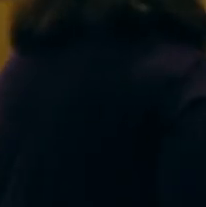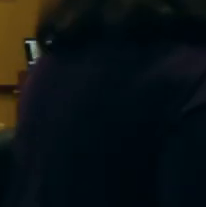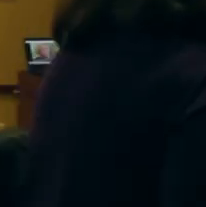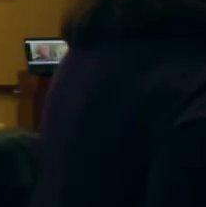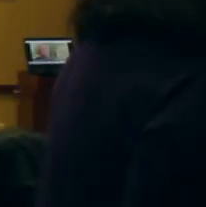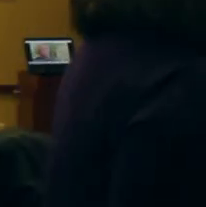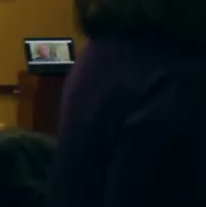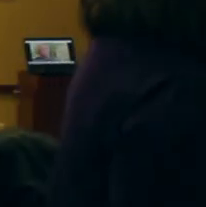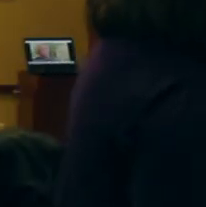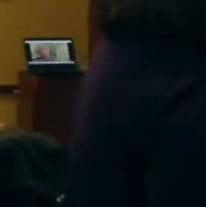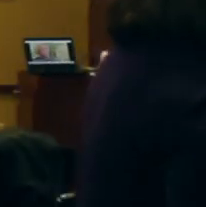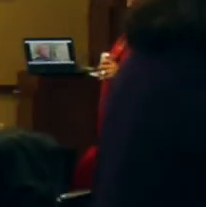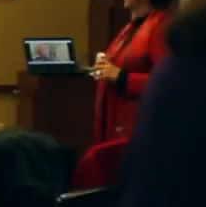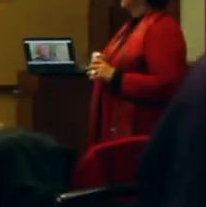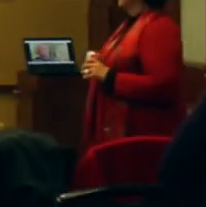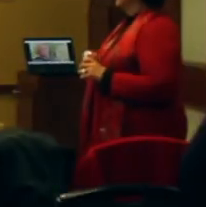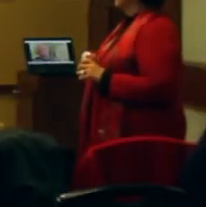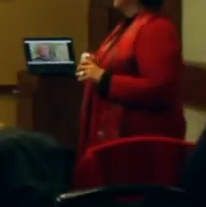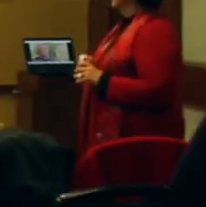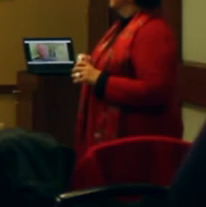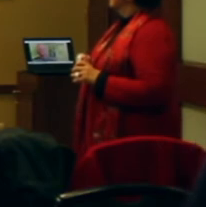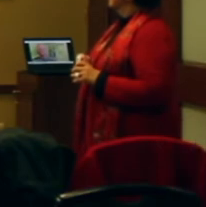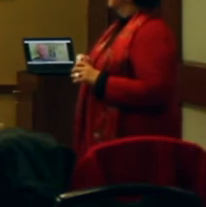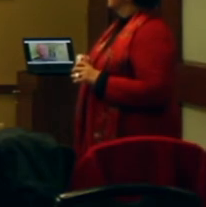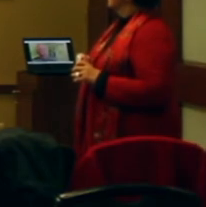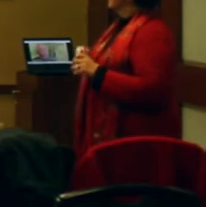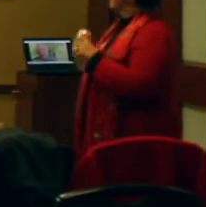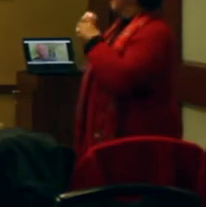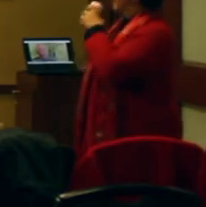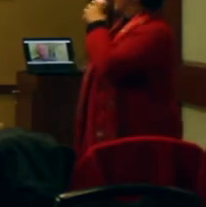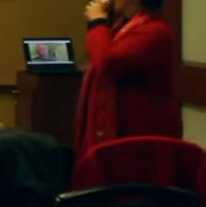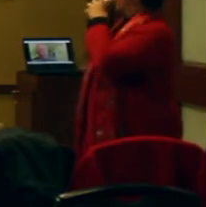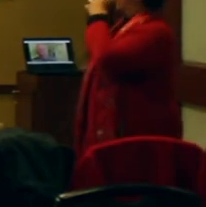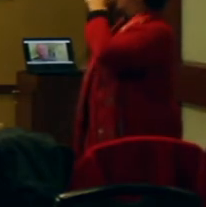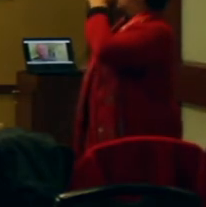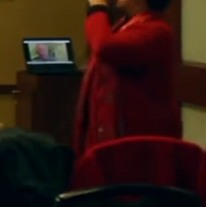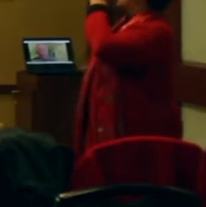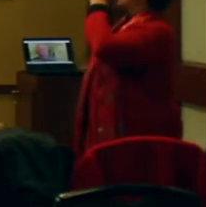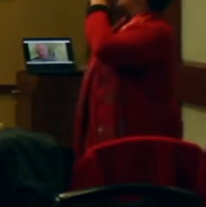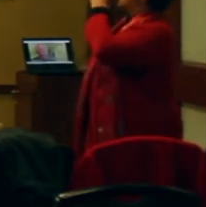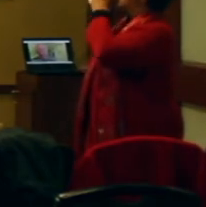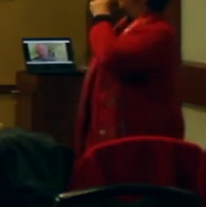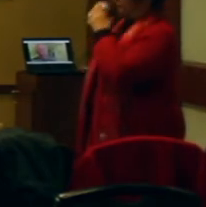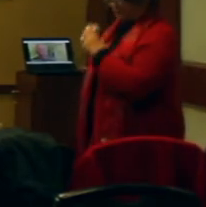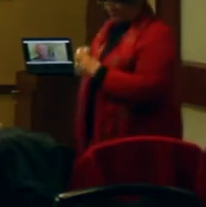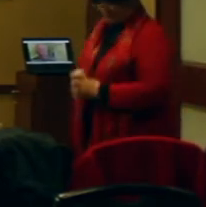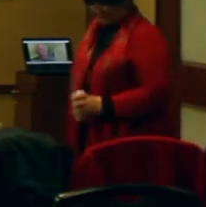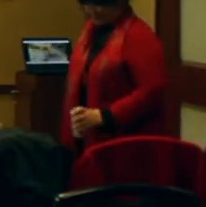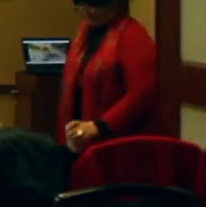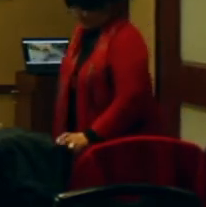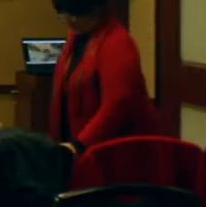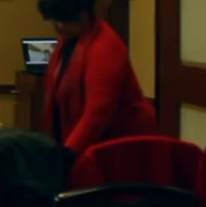Voy a refugiarme, voy a zambullirme en la fuente profunda de la sabiduría